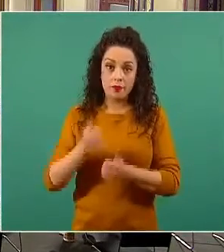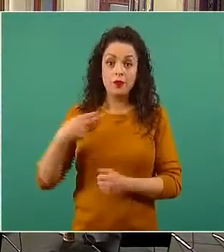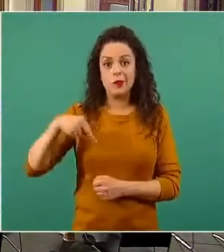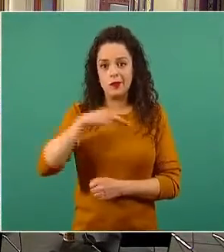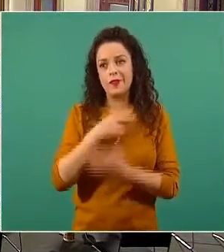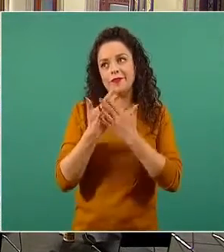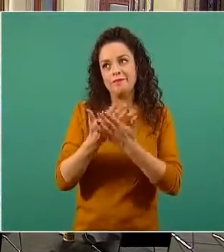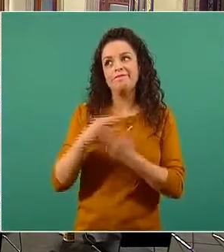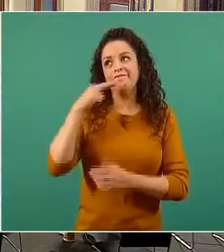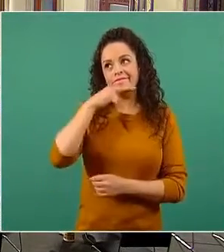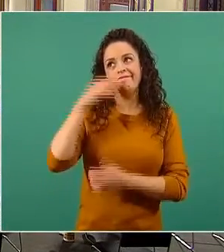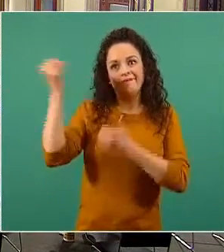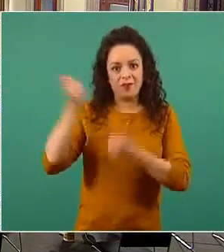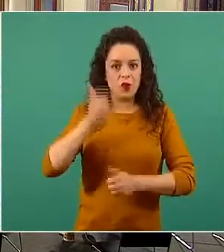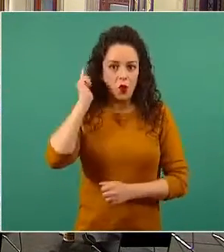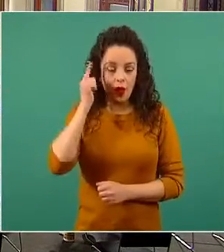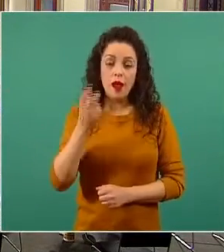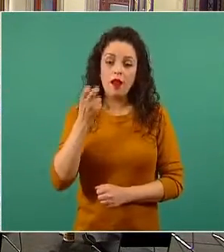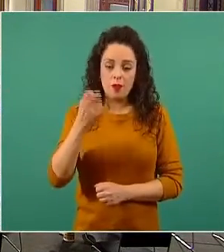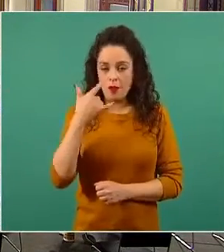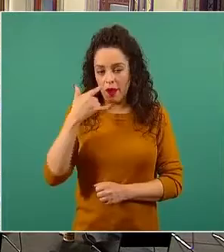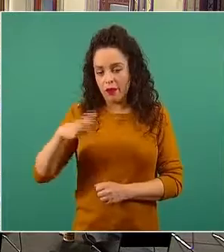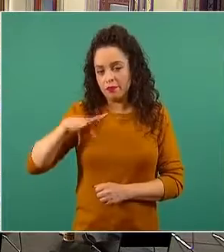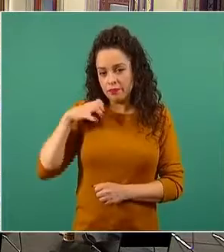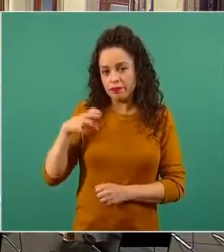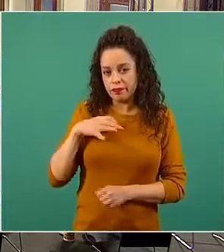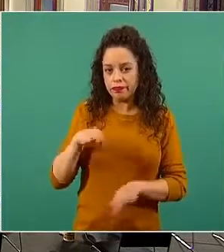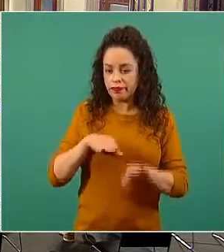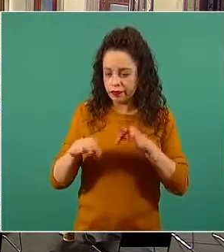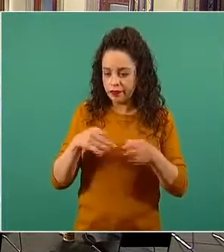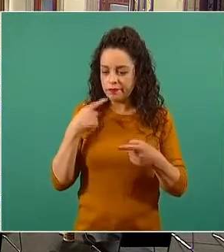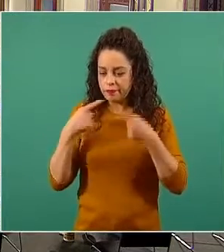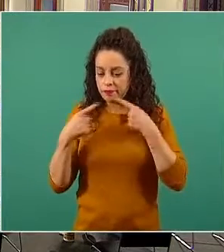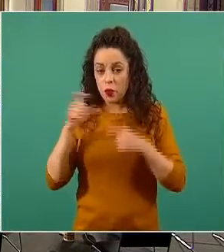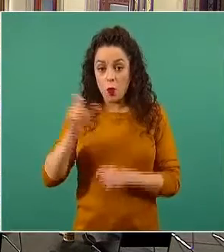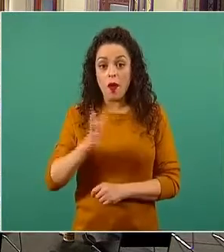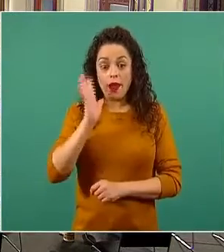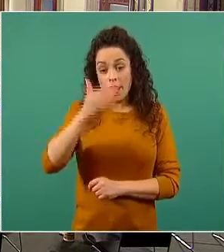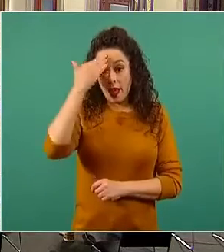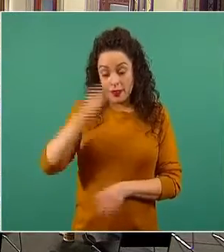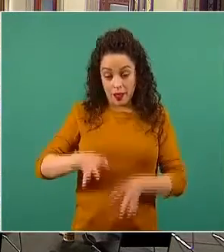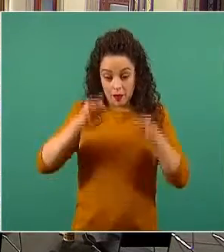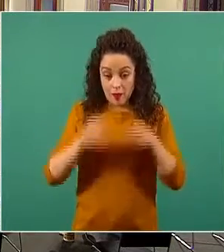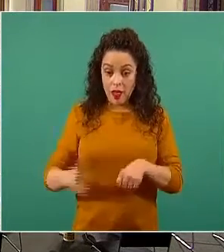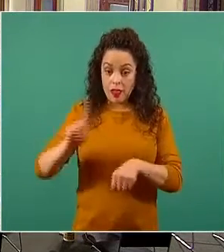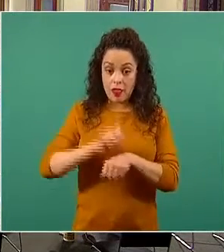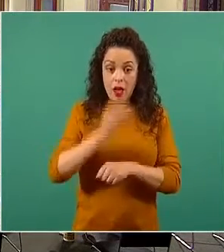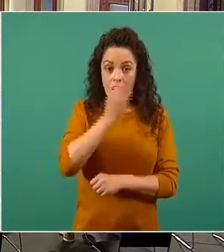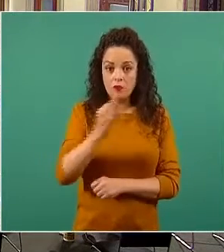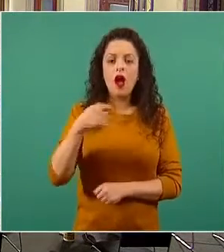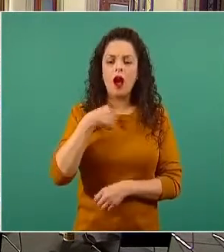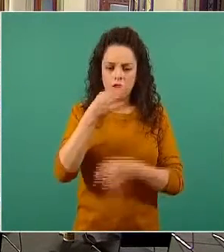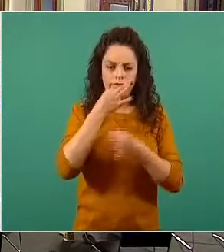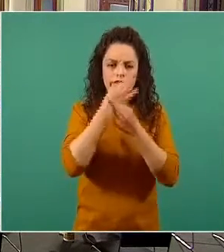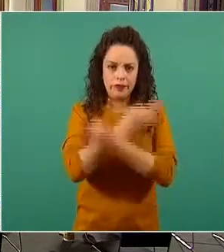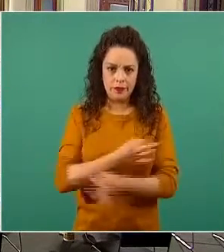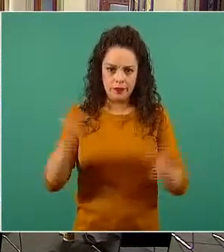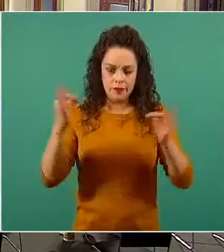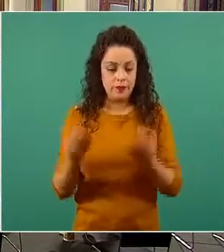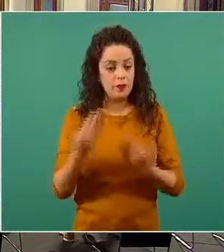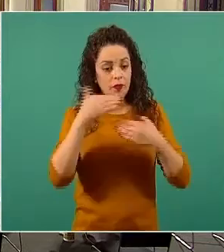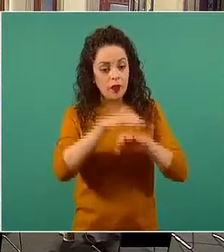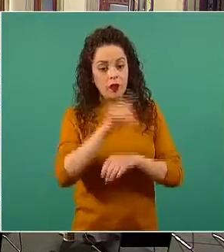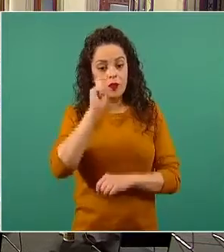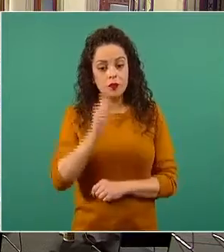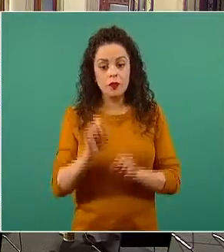pronto posible, y estaremos trabajando. En cuando tengamos claridad de la fecha, lo comunicaremos. Respecto al mecanismo COVAX, este es el